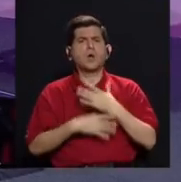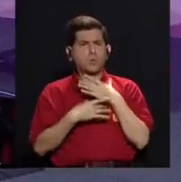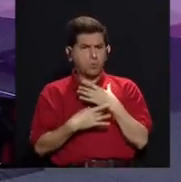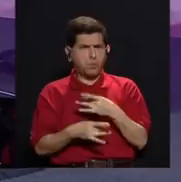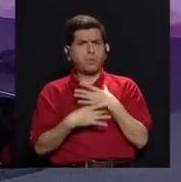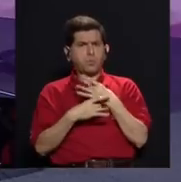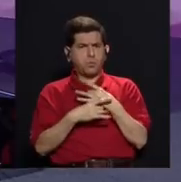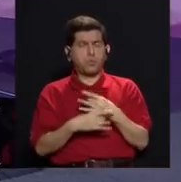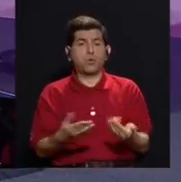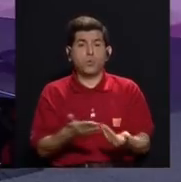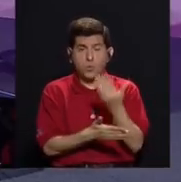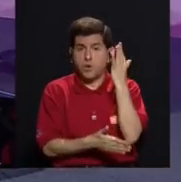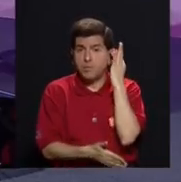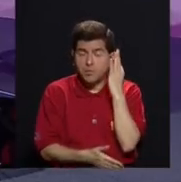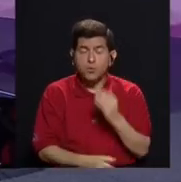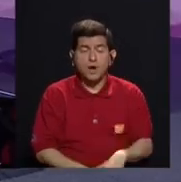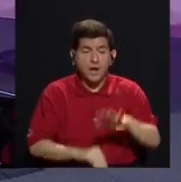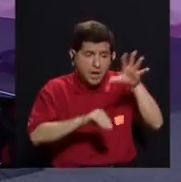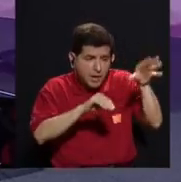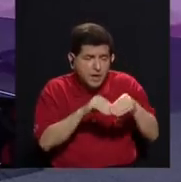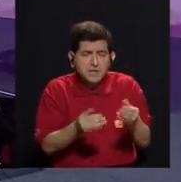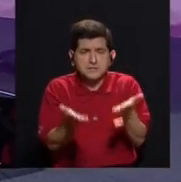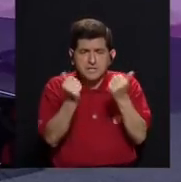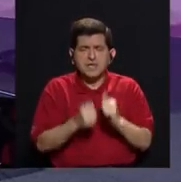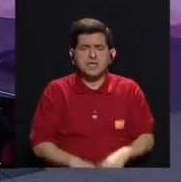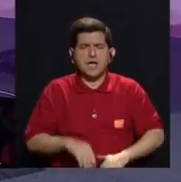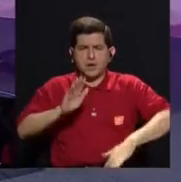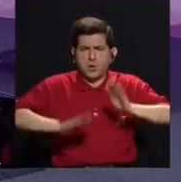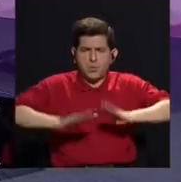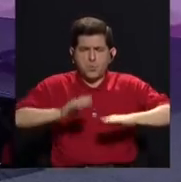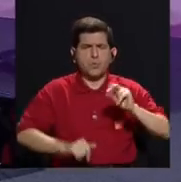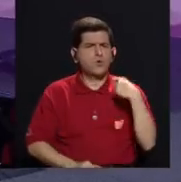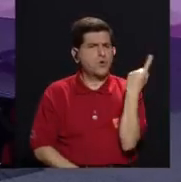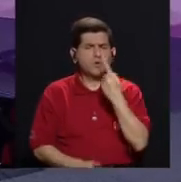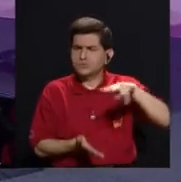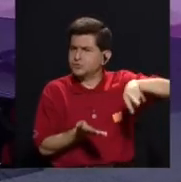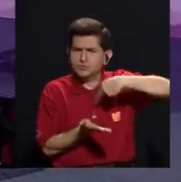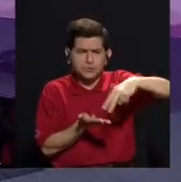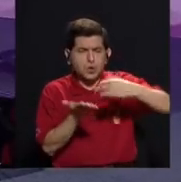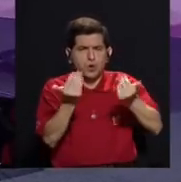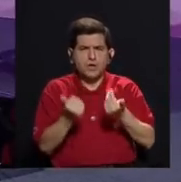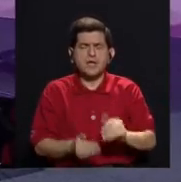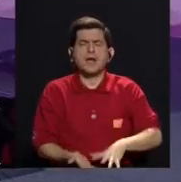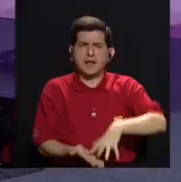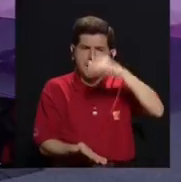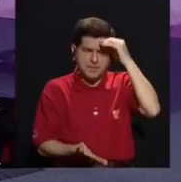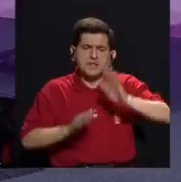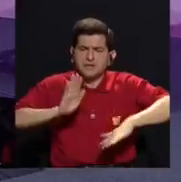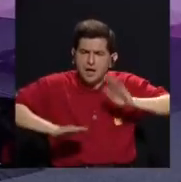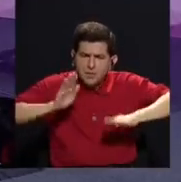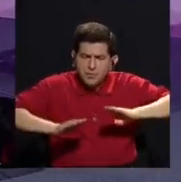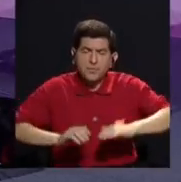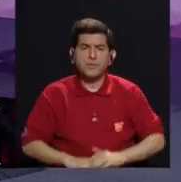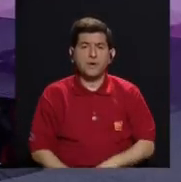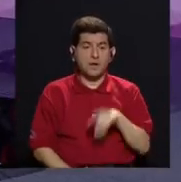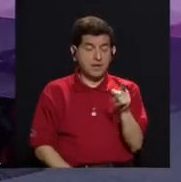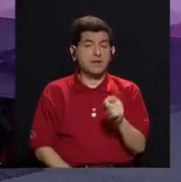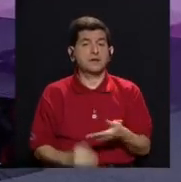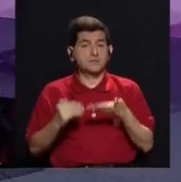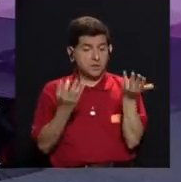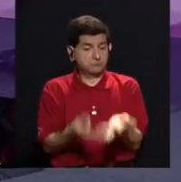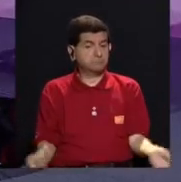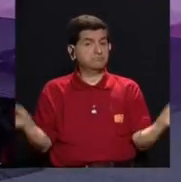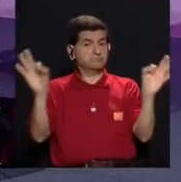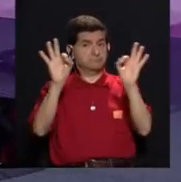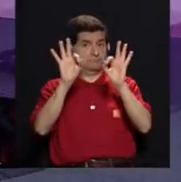nuevas mujeres pues se unen y quieren aprender a tocar los tambores más allá de bailar también quieren empezar a tocar y yo creo que eso ha sido una de las cosas más